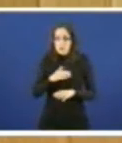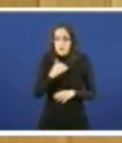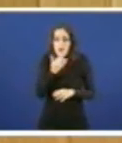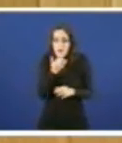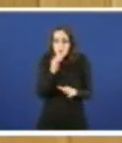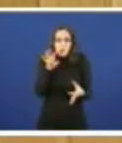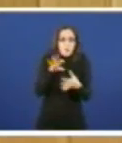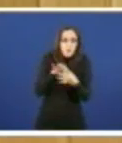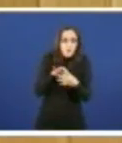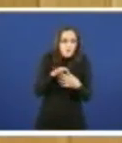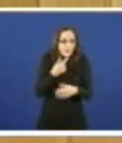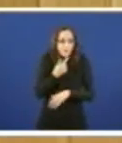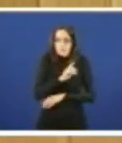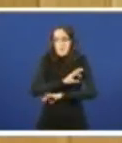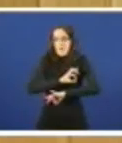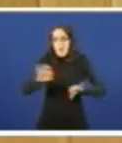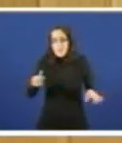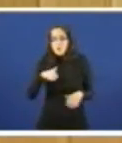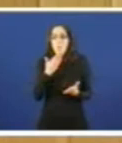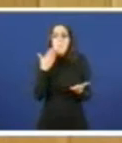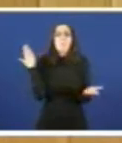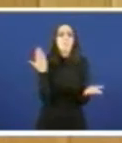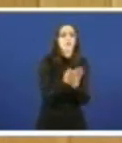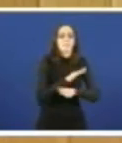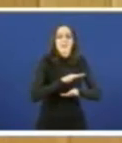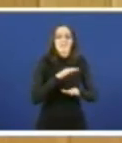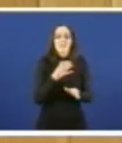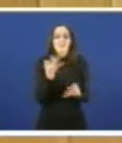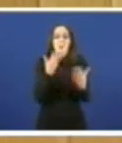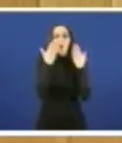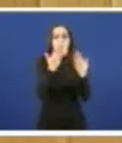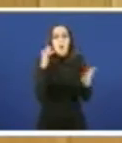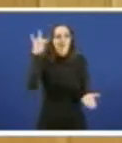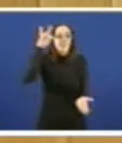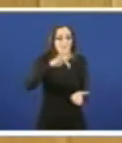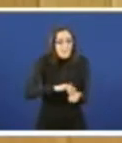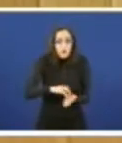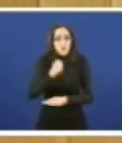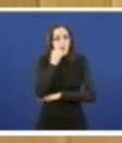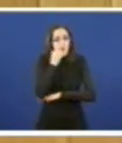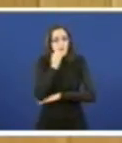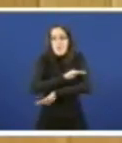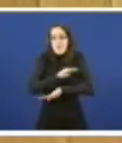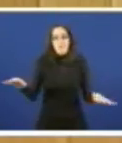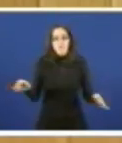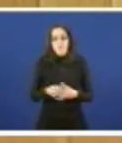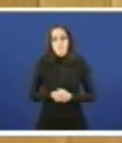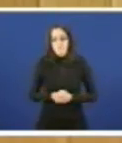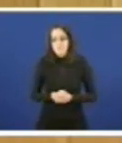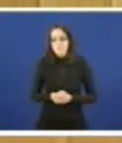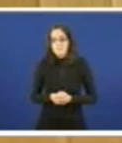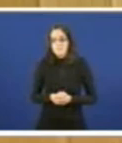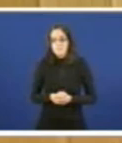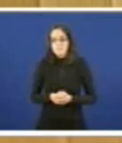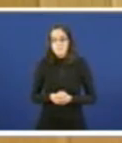nada. Simplemente se pide que se conmemore o Día de Rosalía. Iso é o que se pide. E